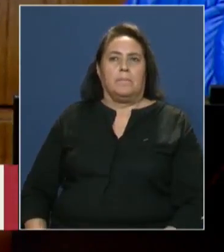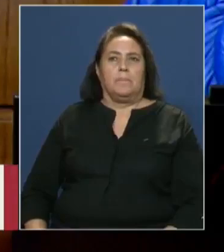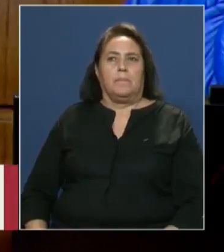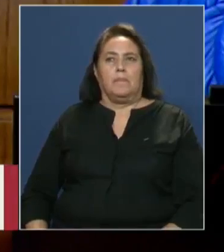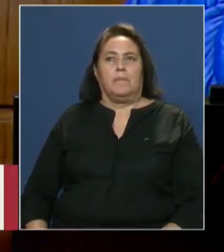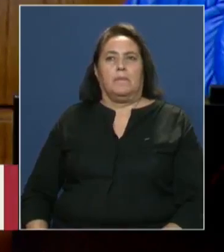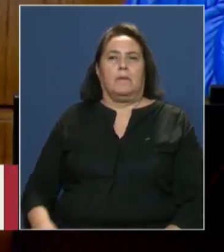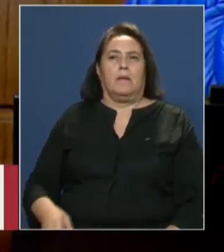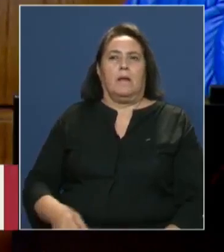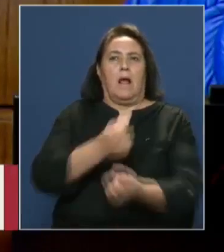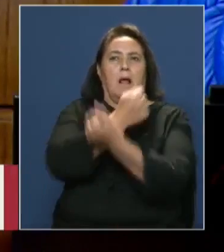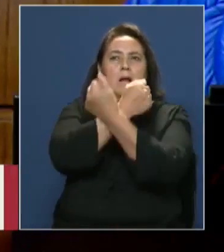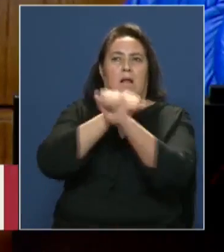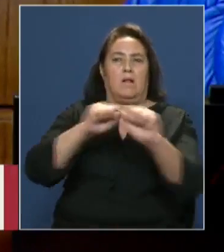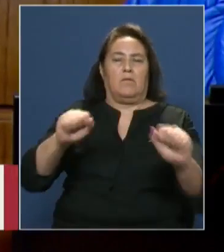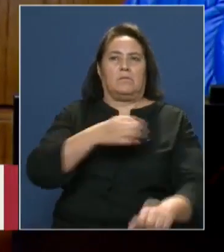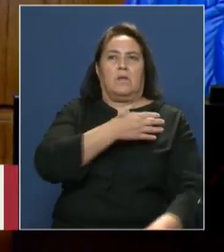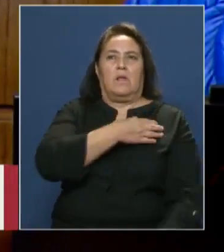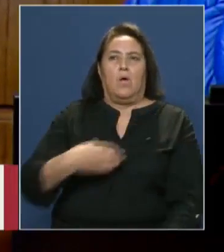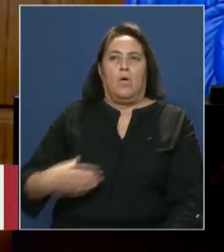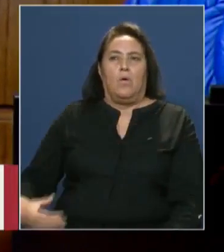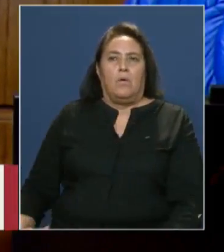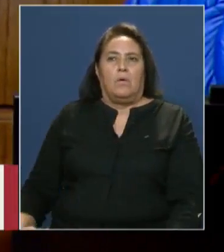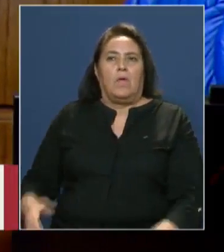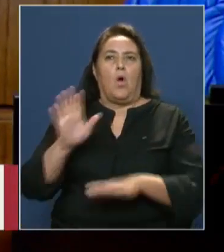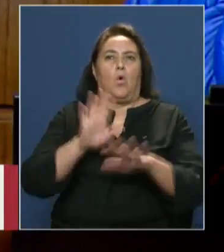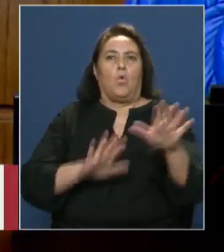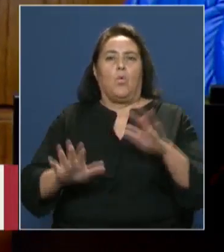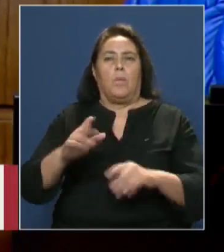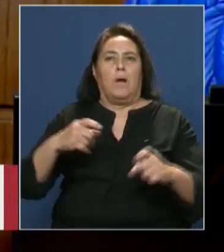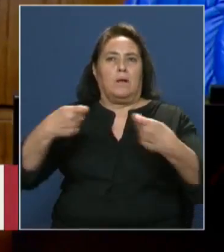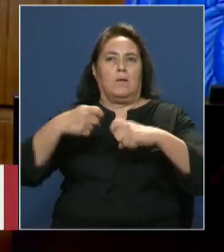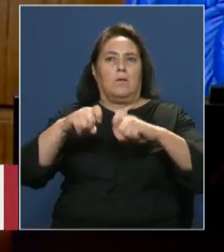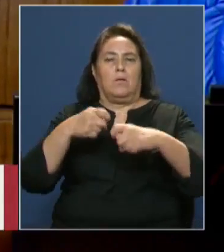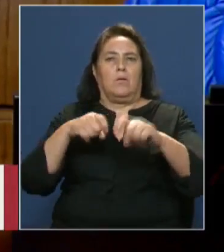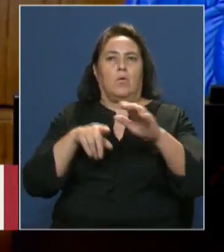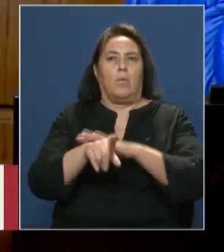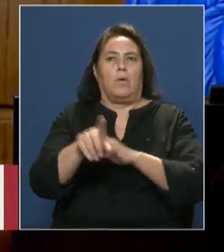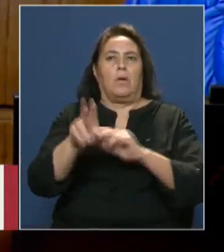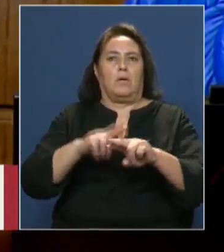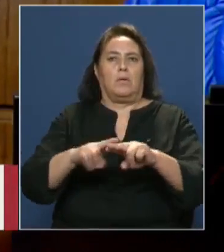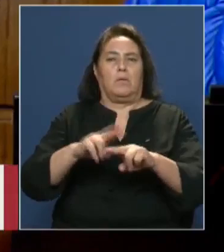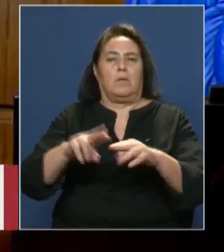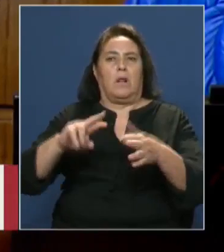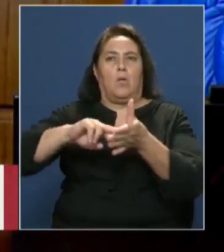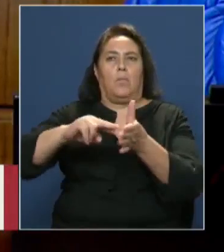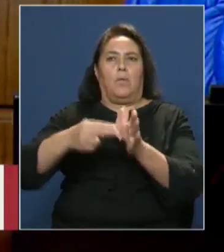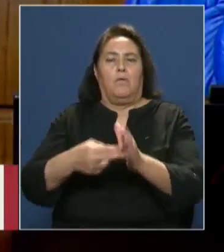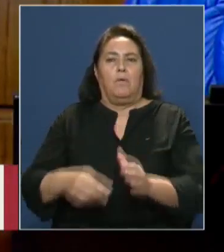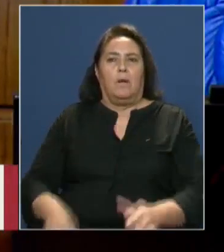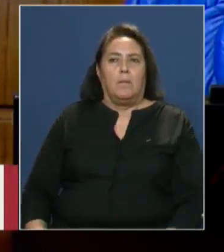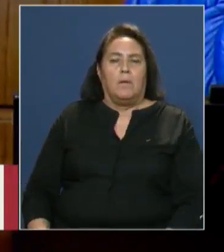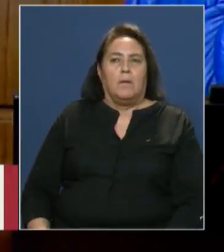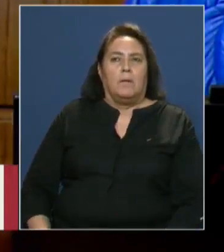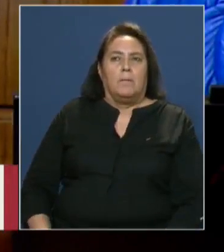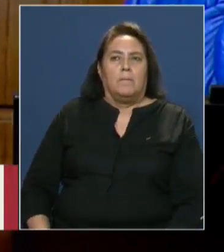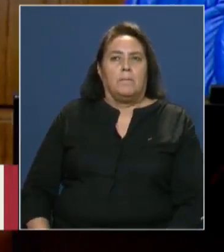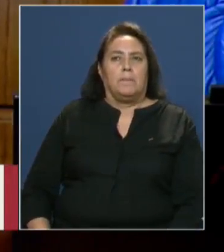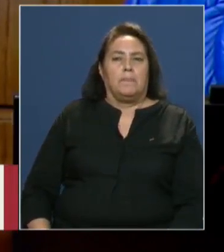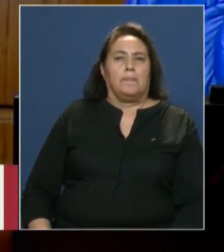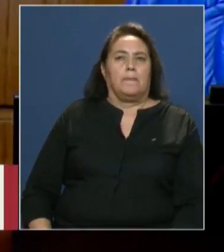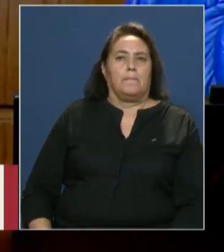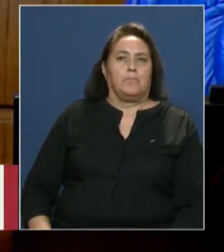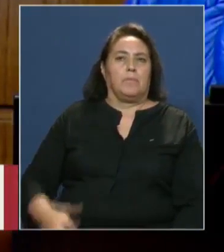la renuncia de los gobiernos a utilizar la guerra como medio para resolver los conflictos. Estos